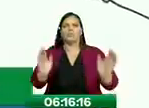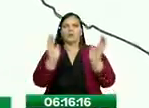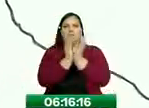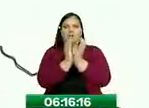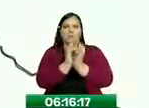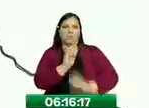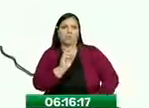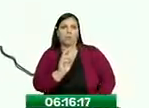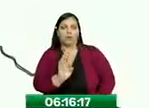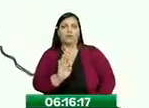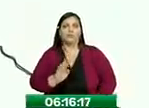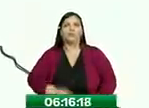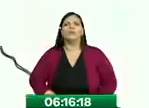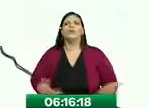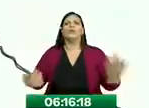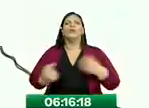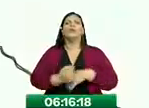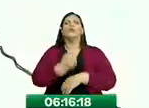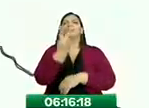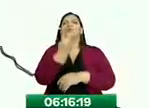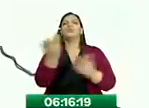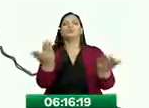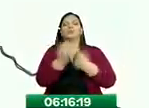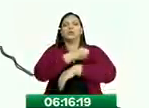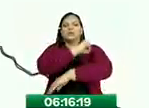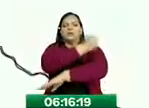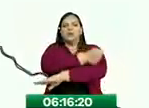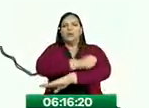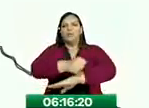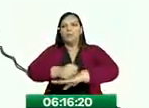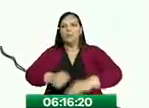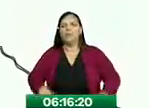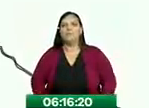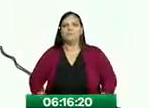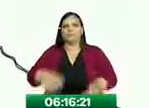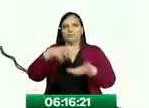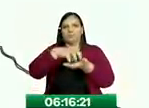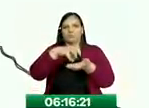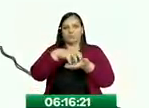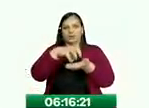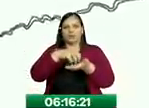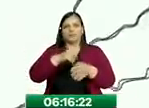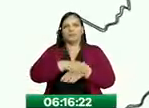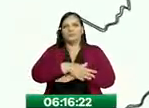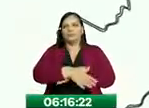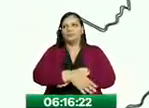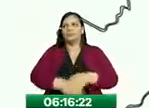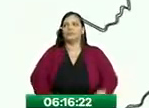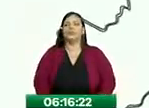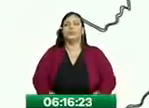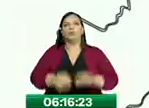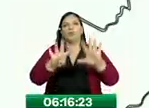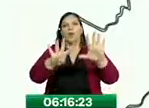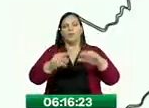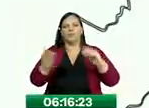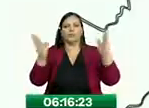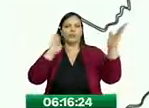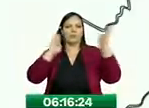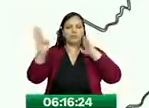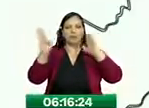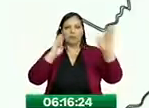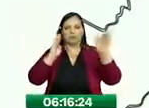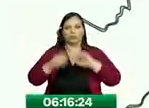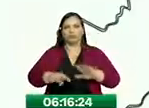segunda provincia es Los Ríos, con 10 casos positivos, 9 en Babahoyo y 1 en Urdaneta. Pichincha tiene 8